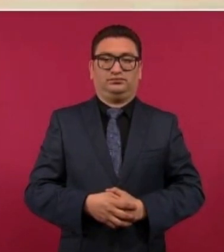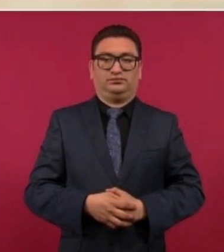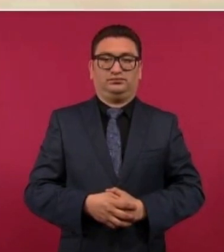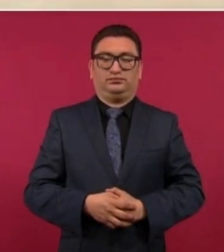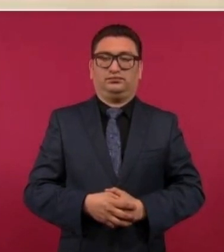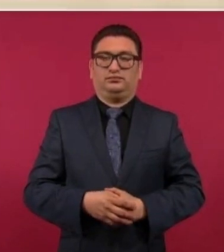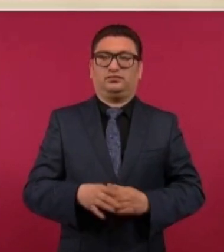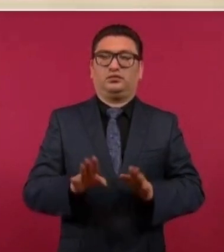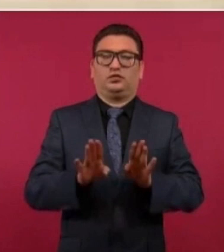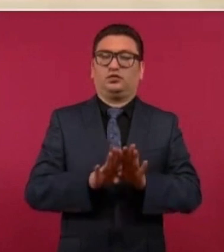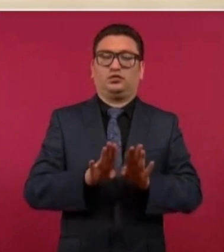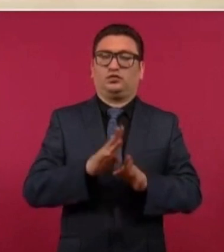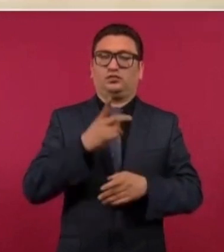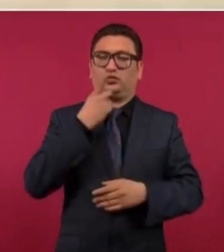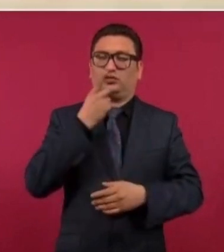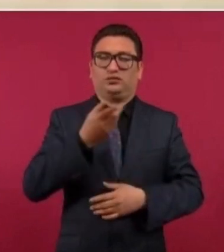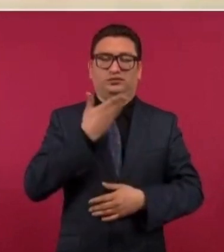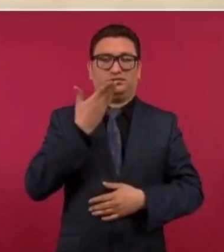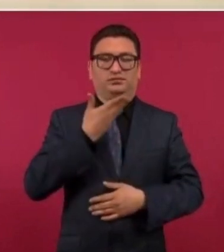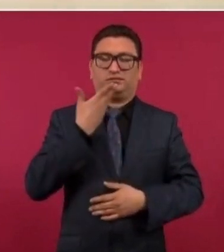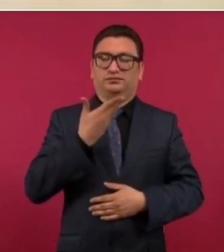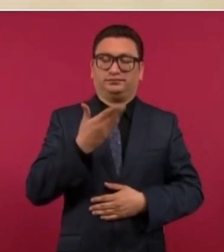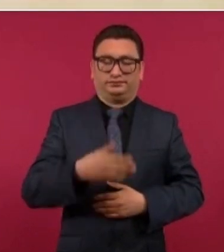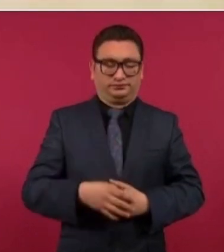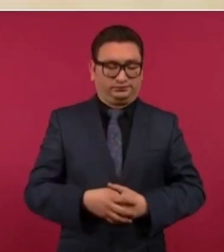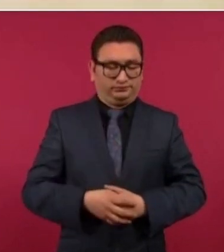¿cómo dice el dicho